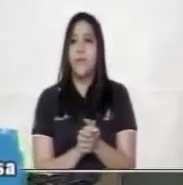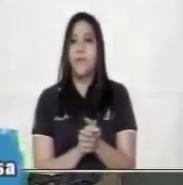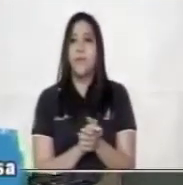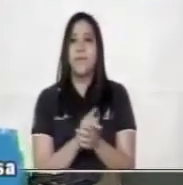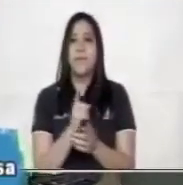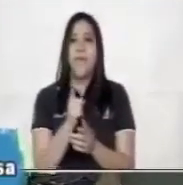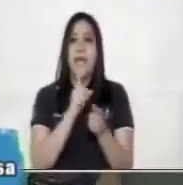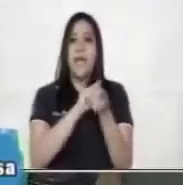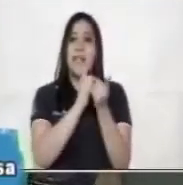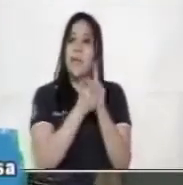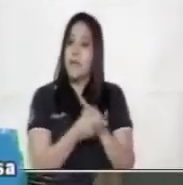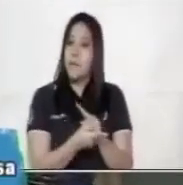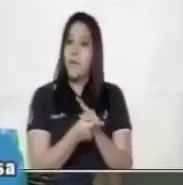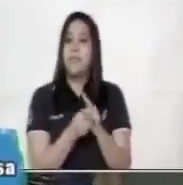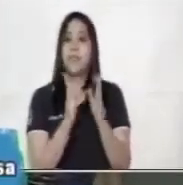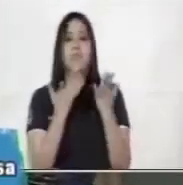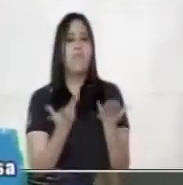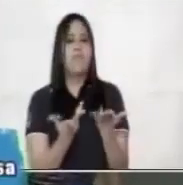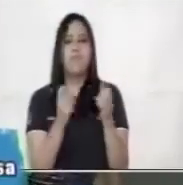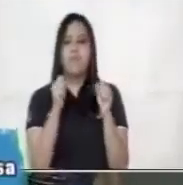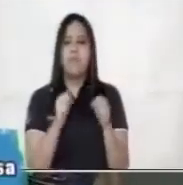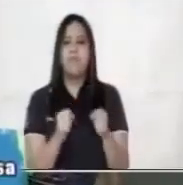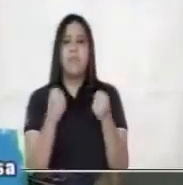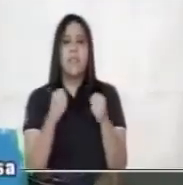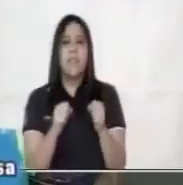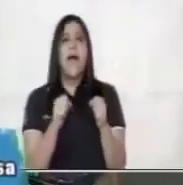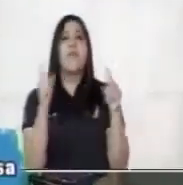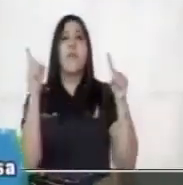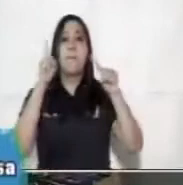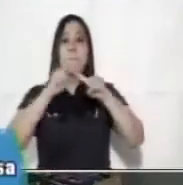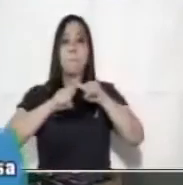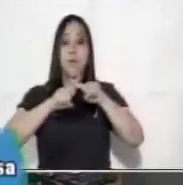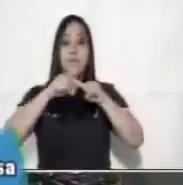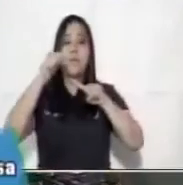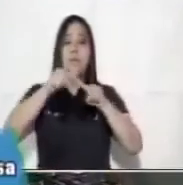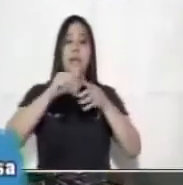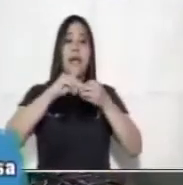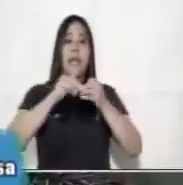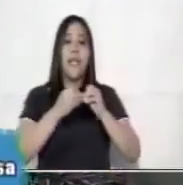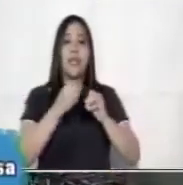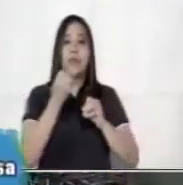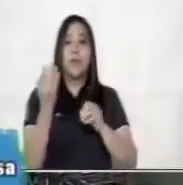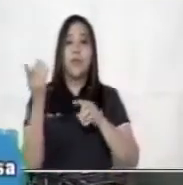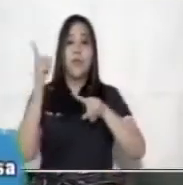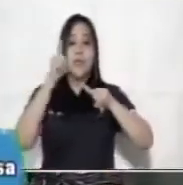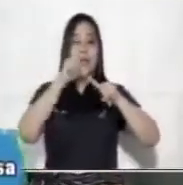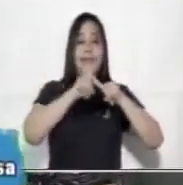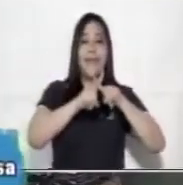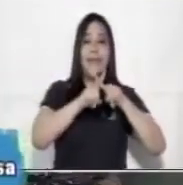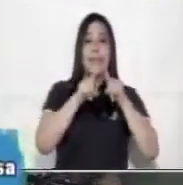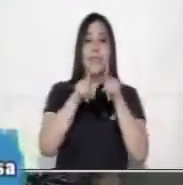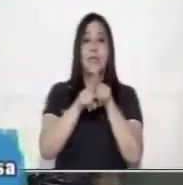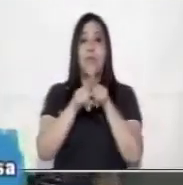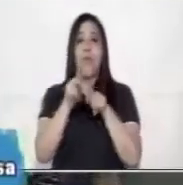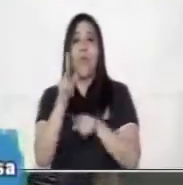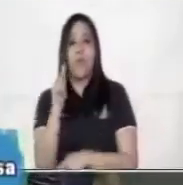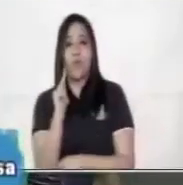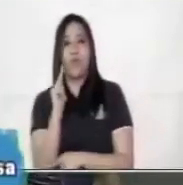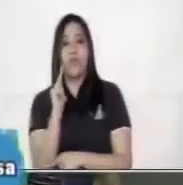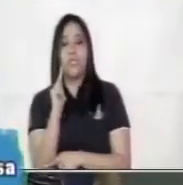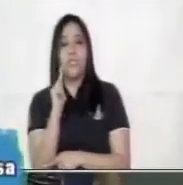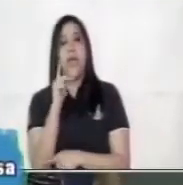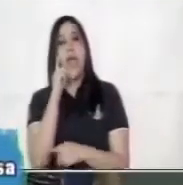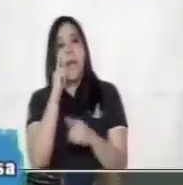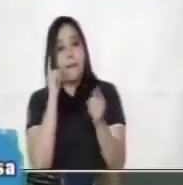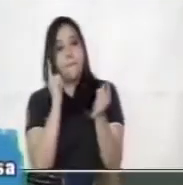proporcionalidad inversa, lo que hacemos es multiplicar el valor de X por el valor de Y para encontrar el valor